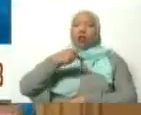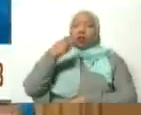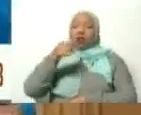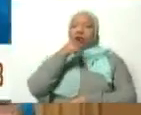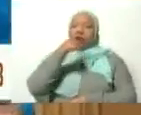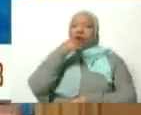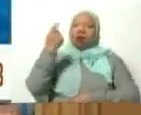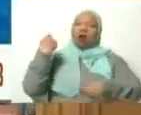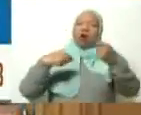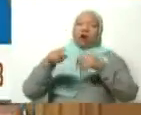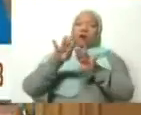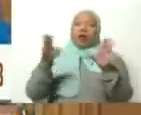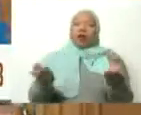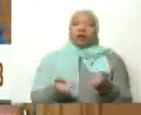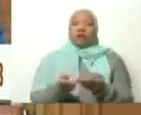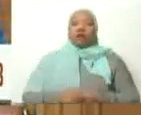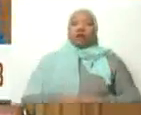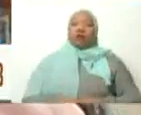la economía mundial.